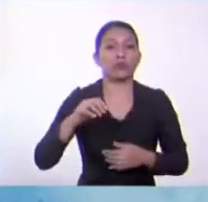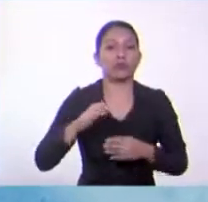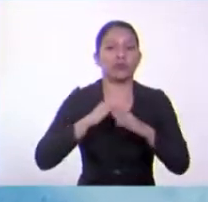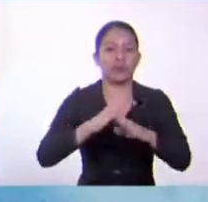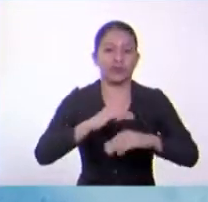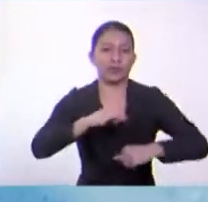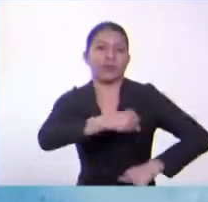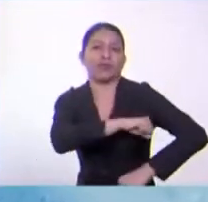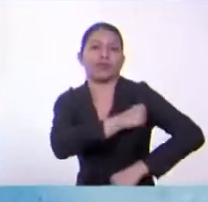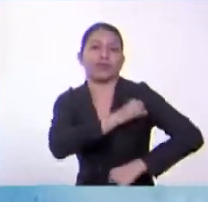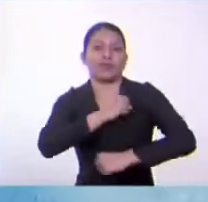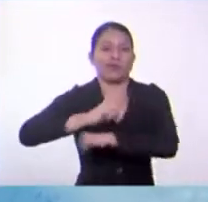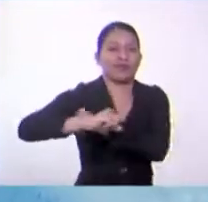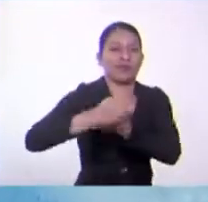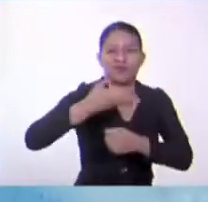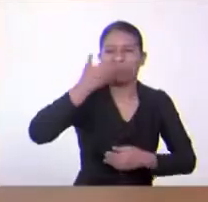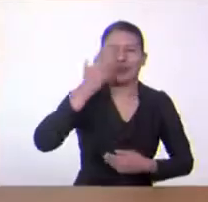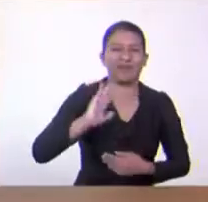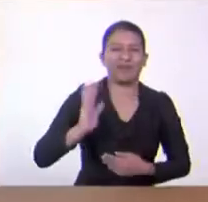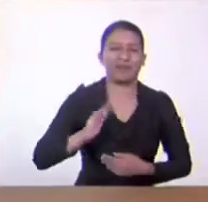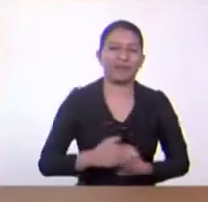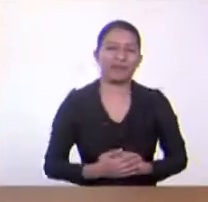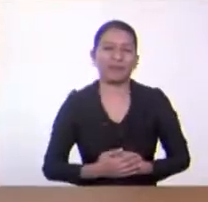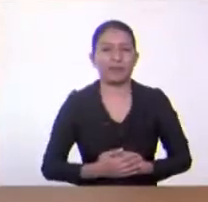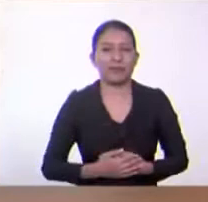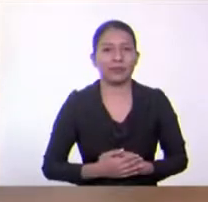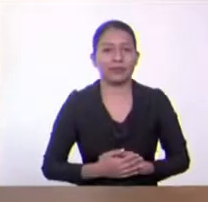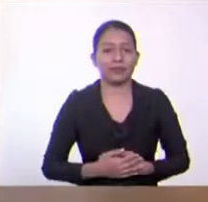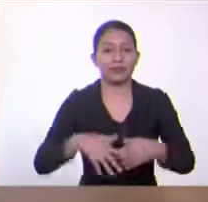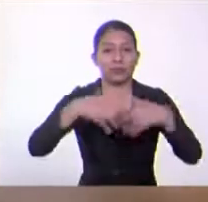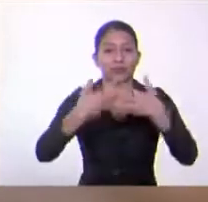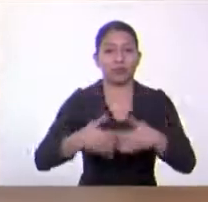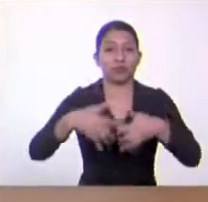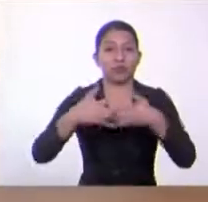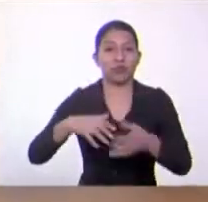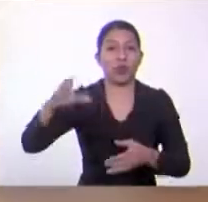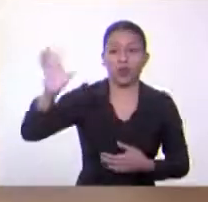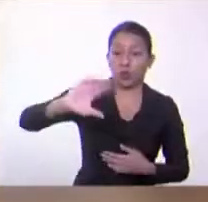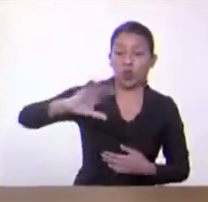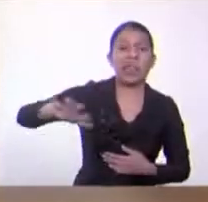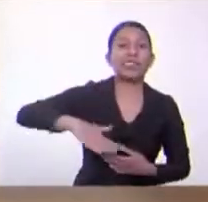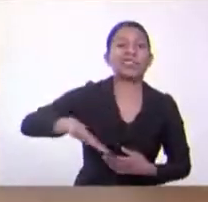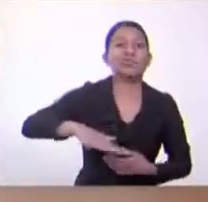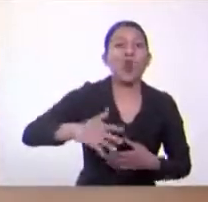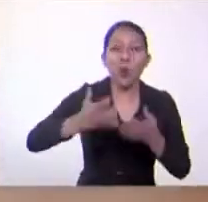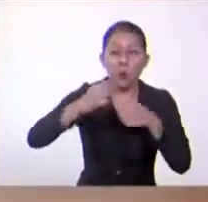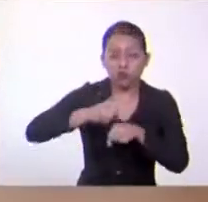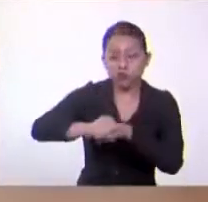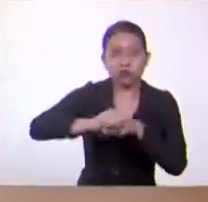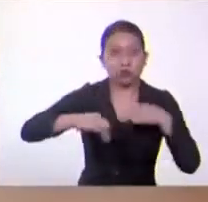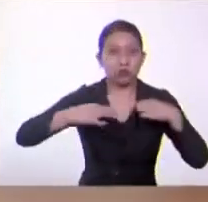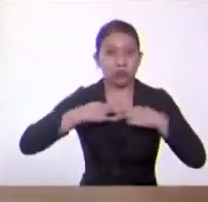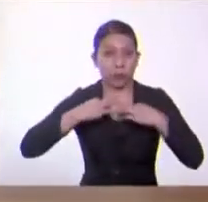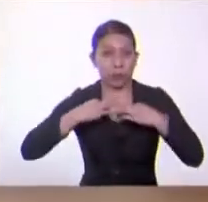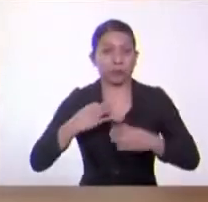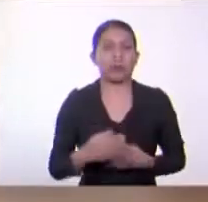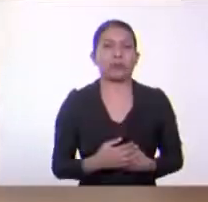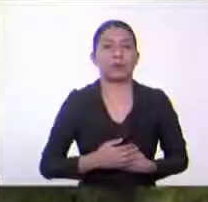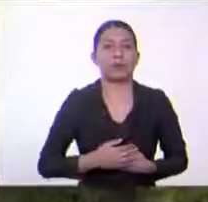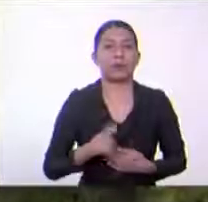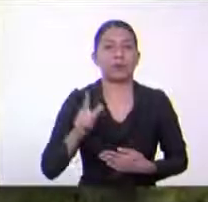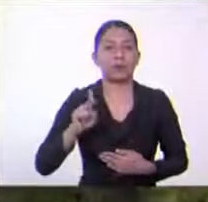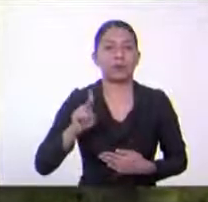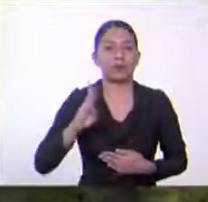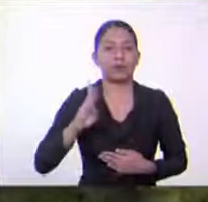antitranspirantes, neutralizantes, fábrica de detergentes biodegradables y